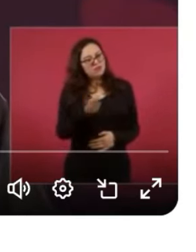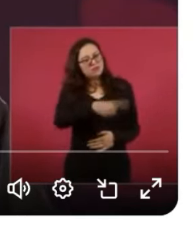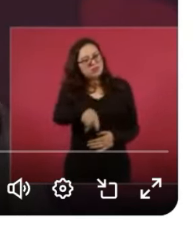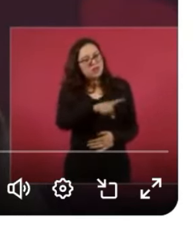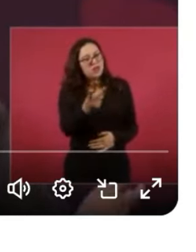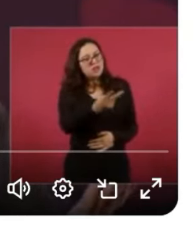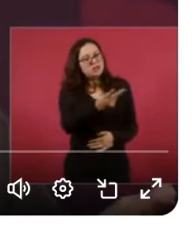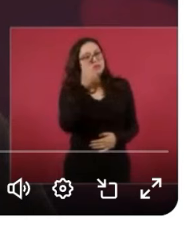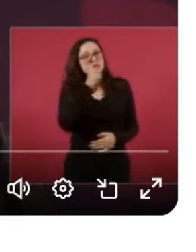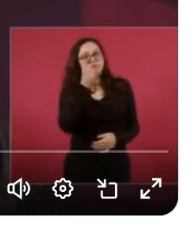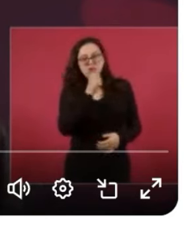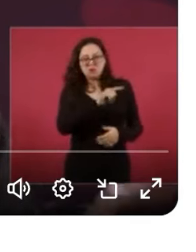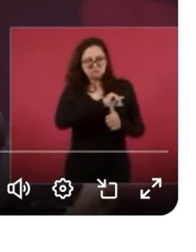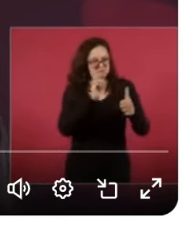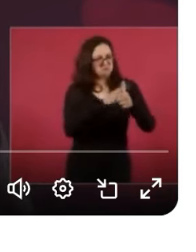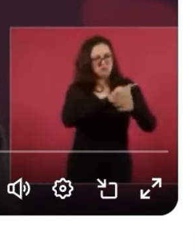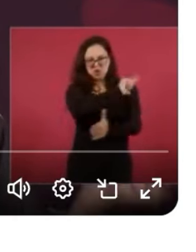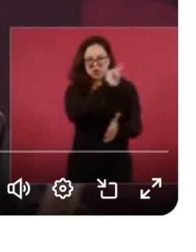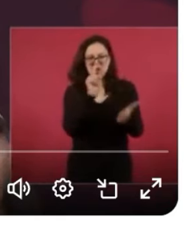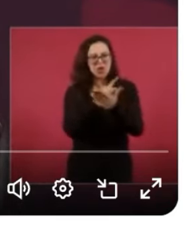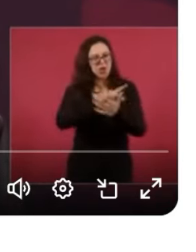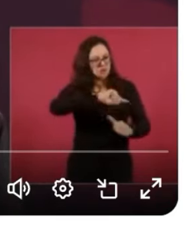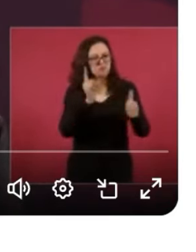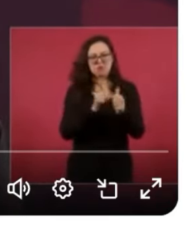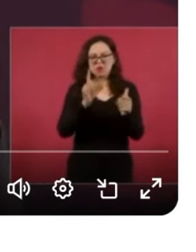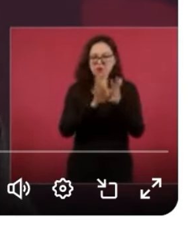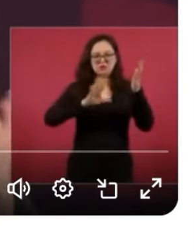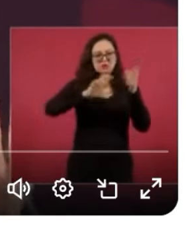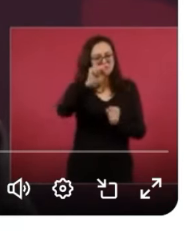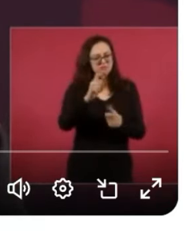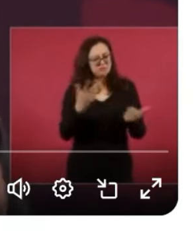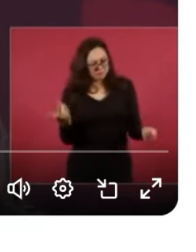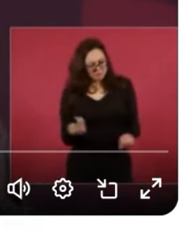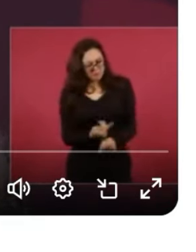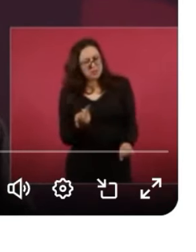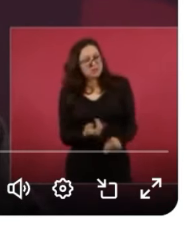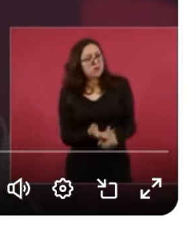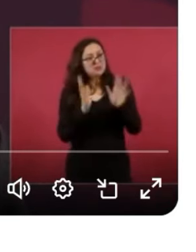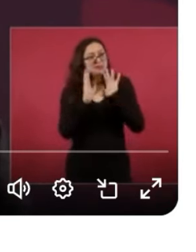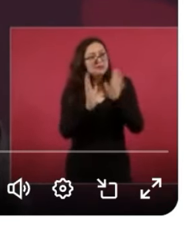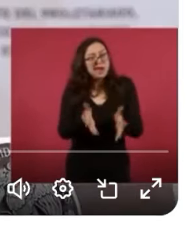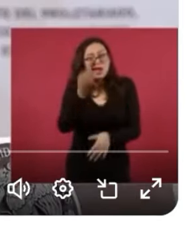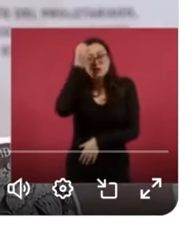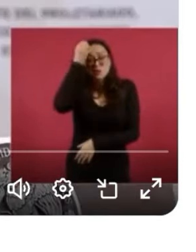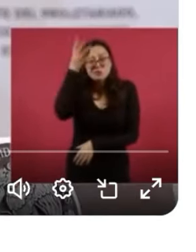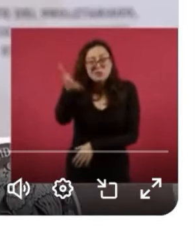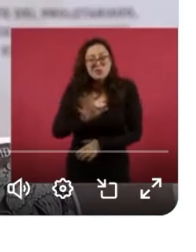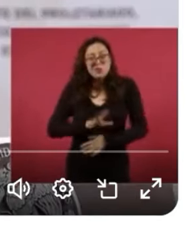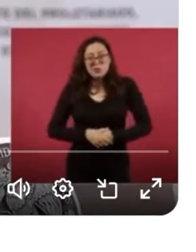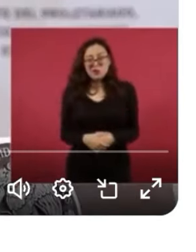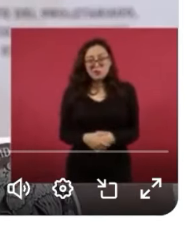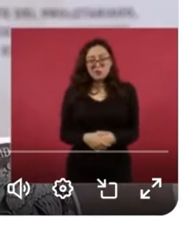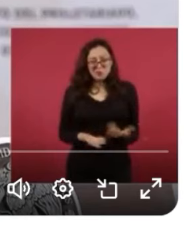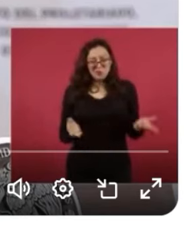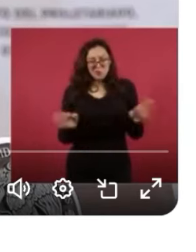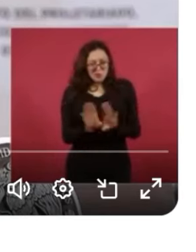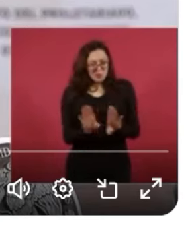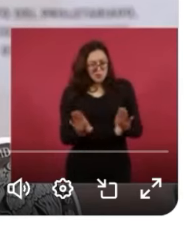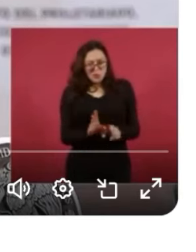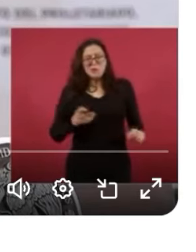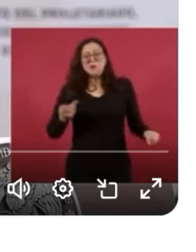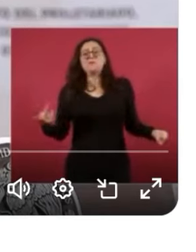ley. ¿Qué pasó con la congruencia, Lorenzo Córdoba y Ciro Murayama? ¿Qué